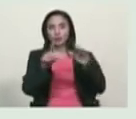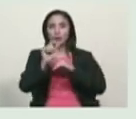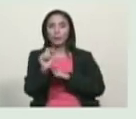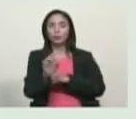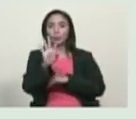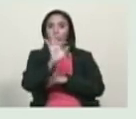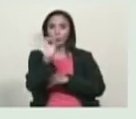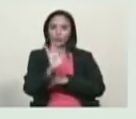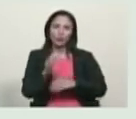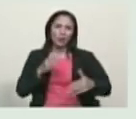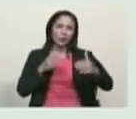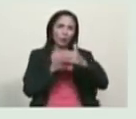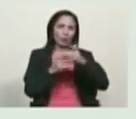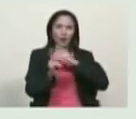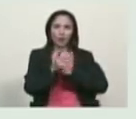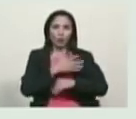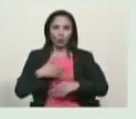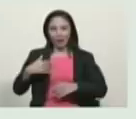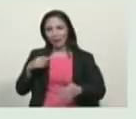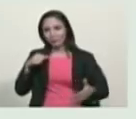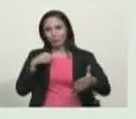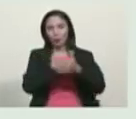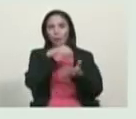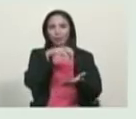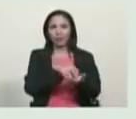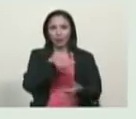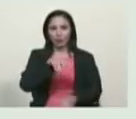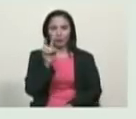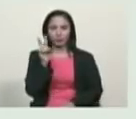86.4% en contra de una intervención en Venezuela.